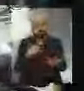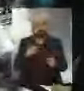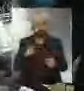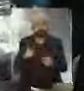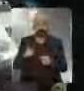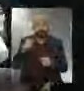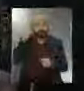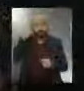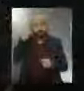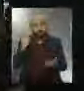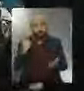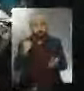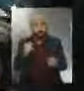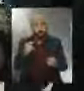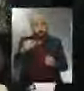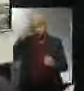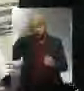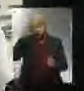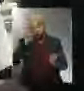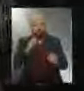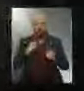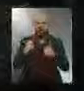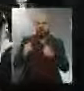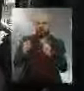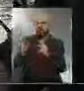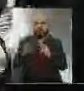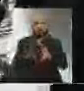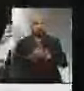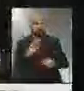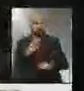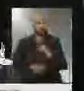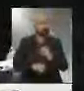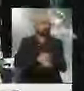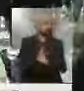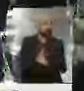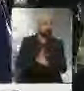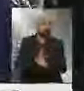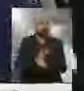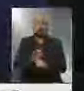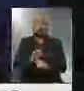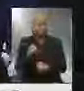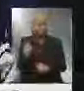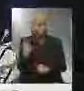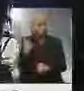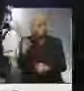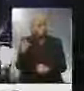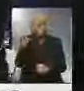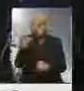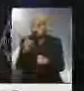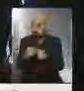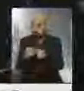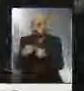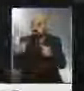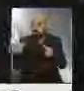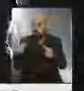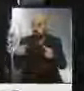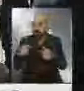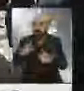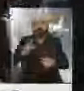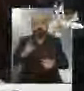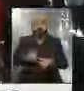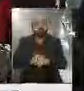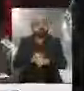que está todo ok, que ya se acabó, un rebrote, uno solo, y volvemos de nuevo a